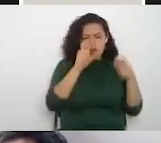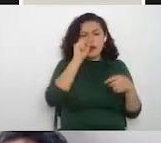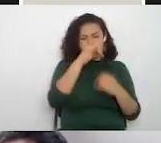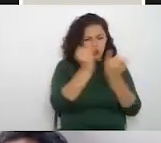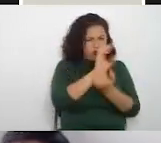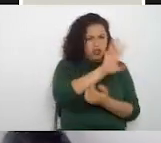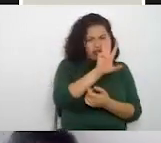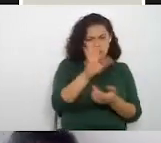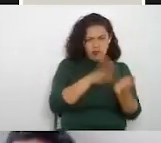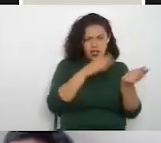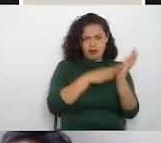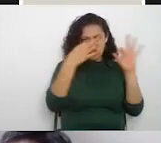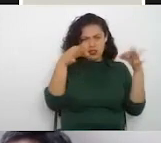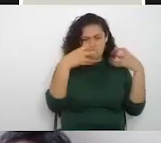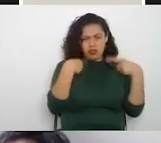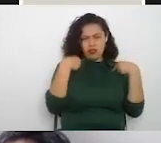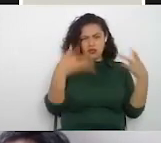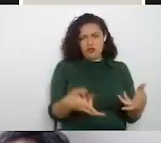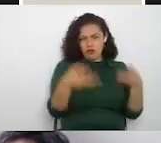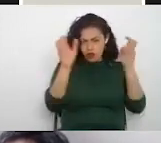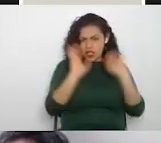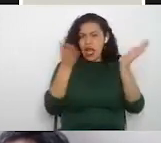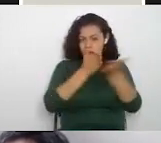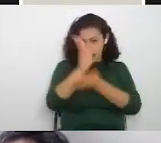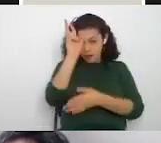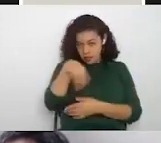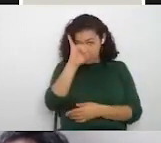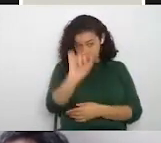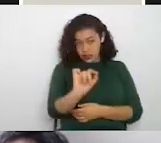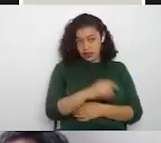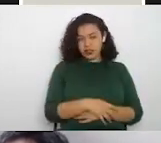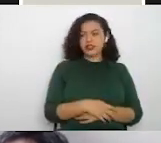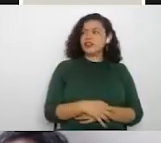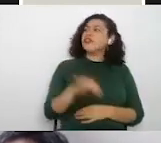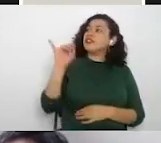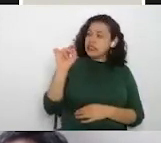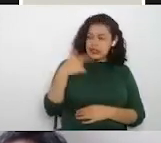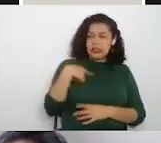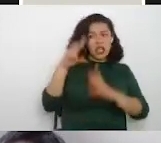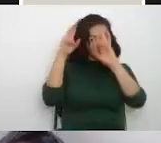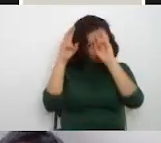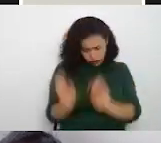los documentos, ¿no? Sí tuvieron ya acceso a ellos, ¿verdad? Sí, ya los bajamos,